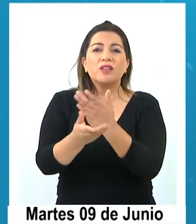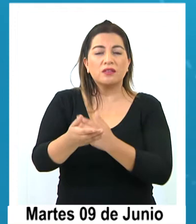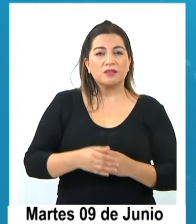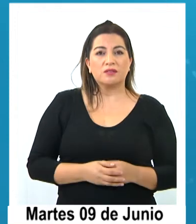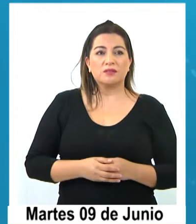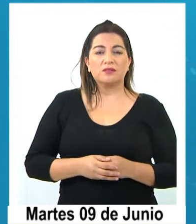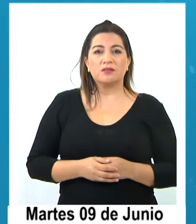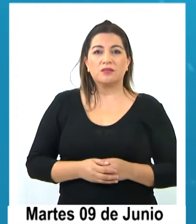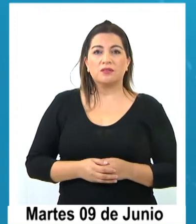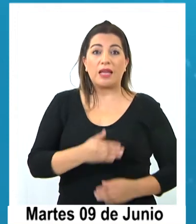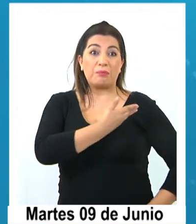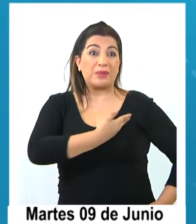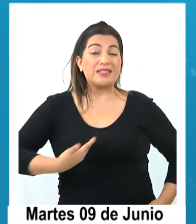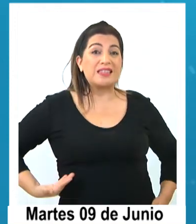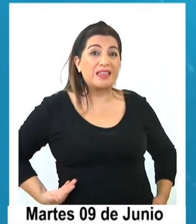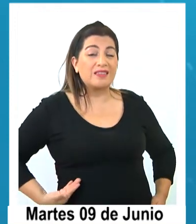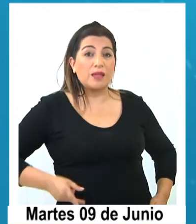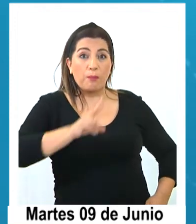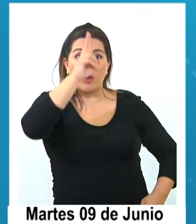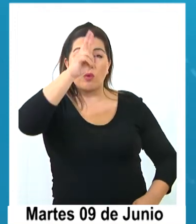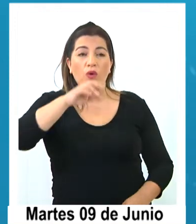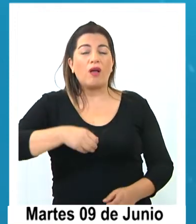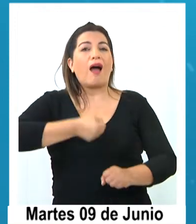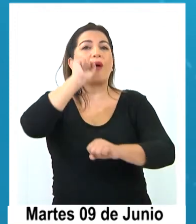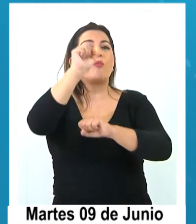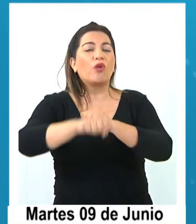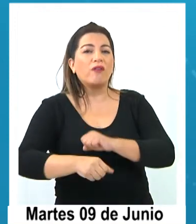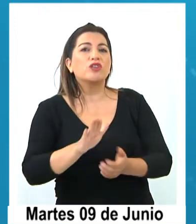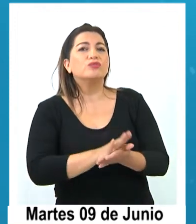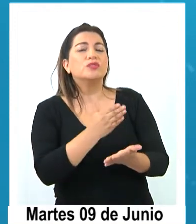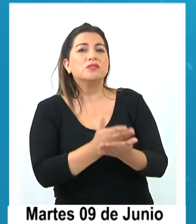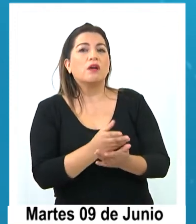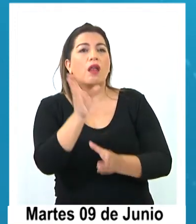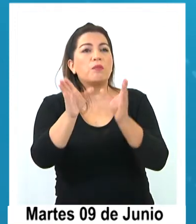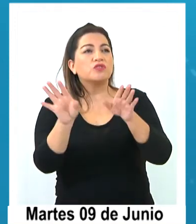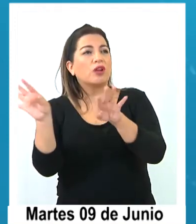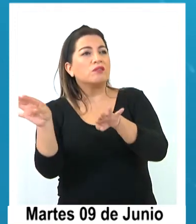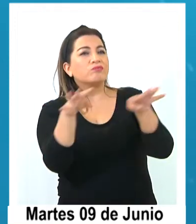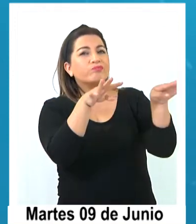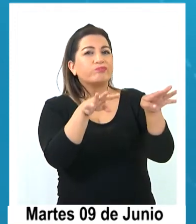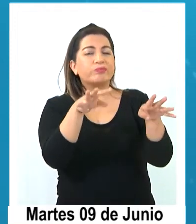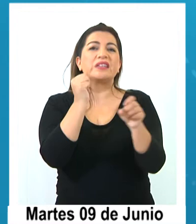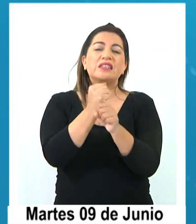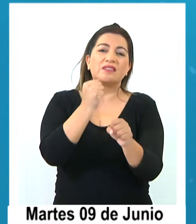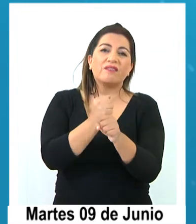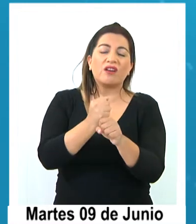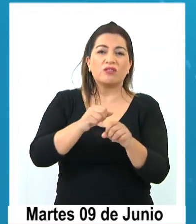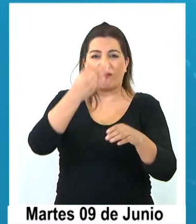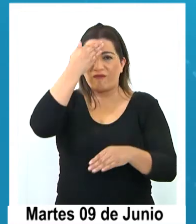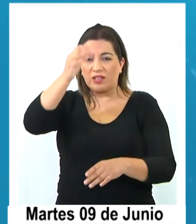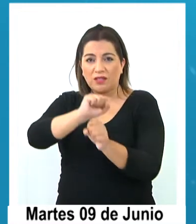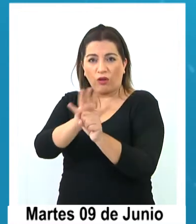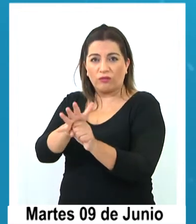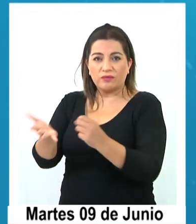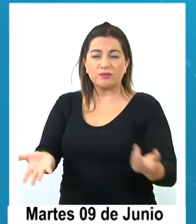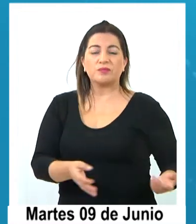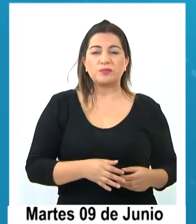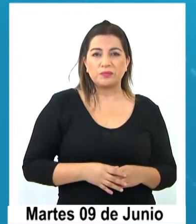terminar, primero, ¿cómo está la aprobación del presidente Vizcarra en este momento? ¿Cómo la gente lo ha visto, su actuar en esta pandemia?